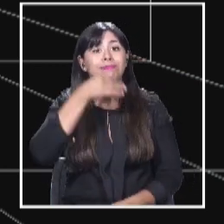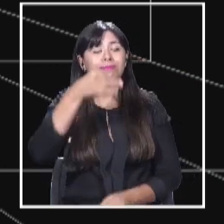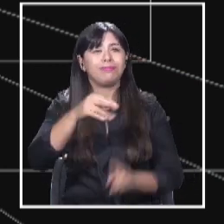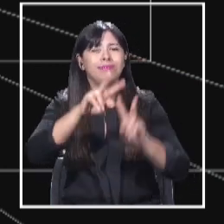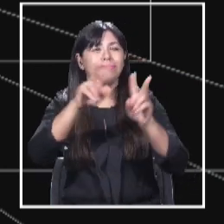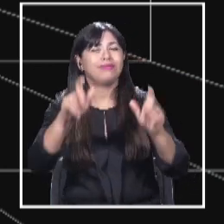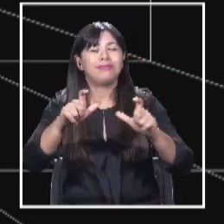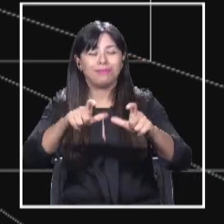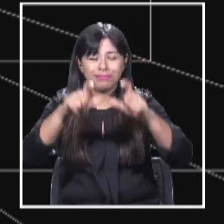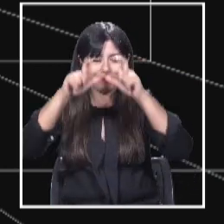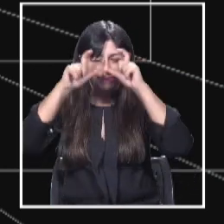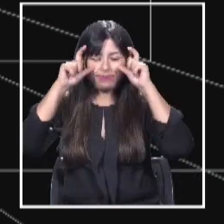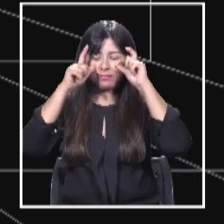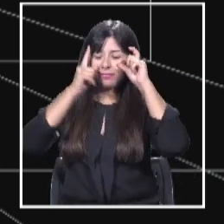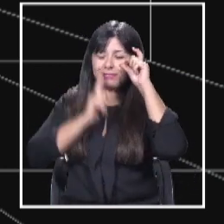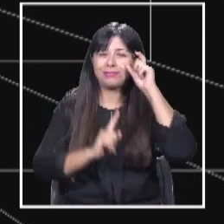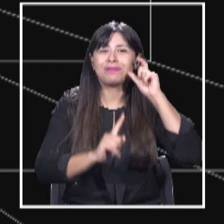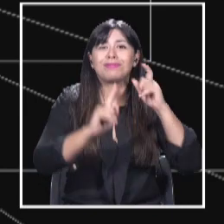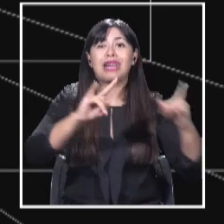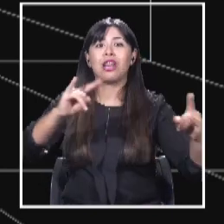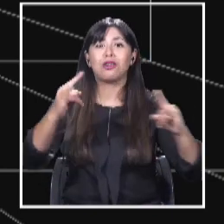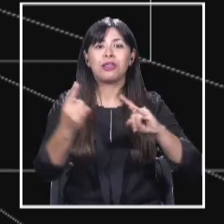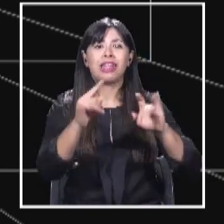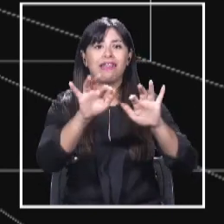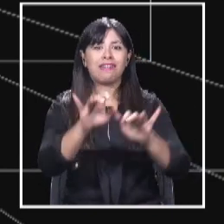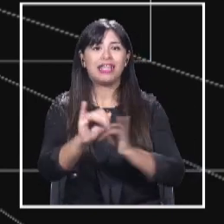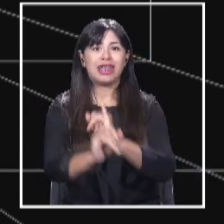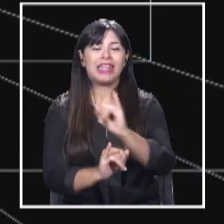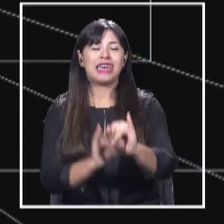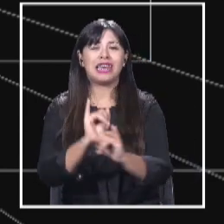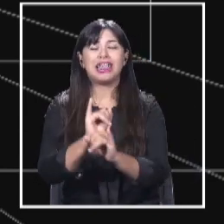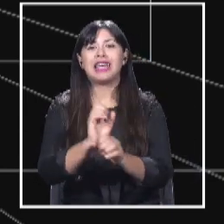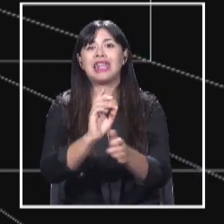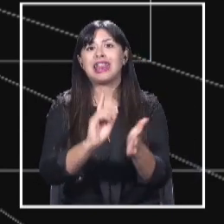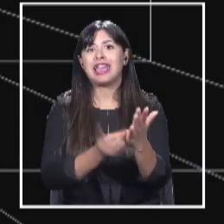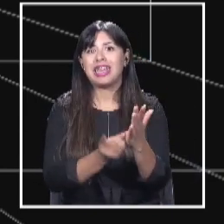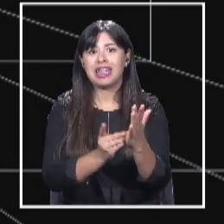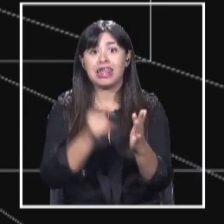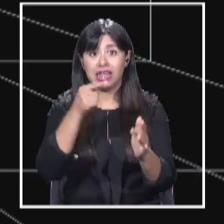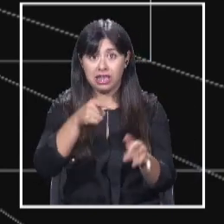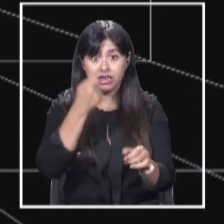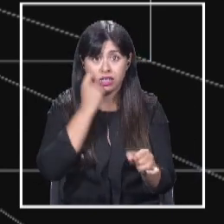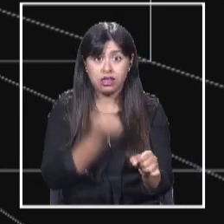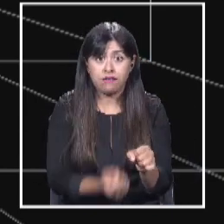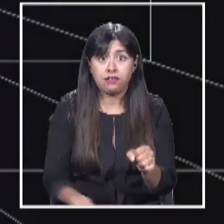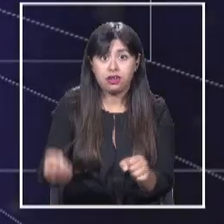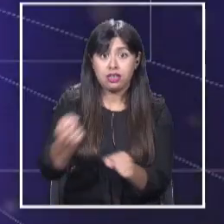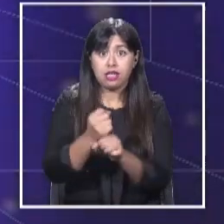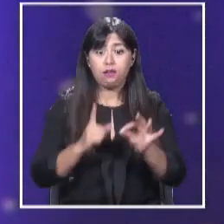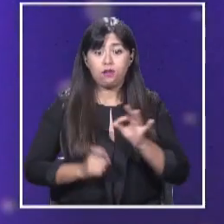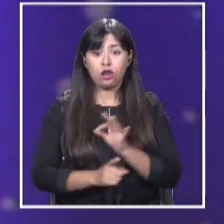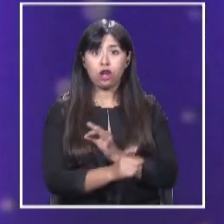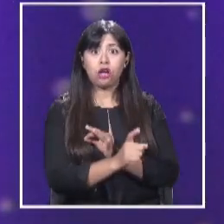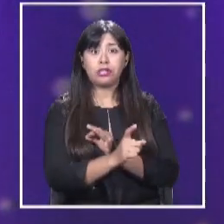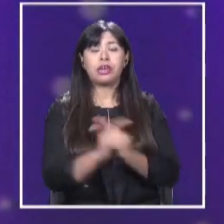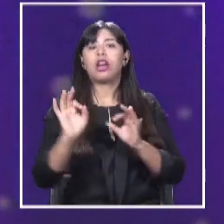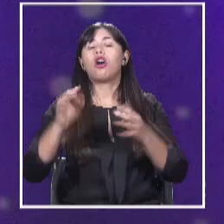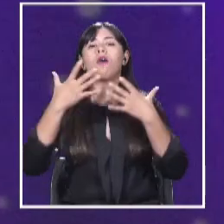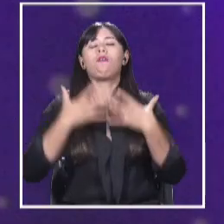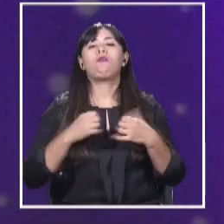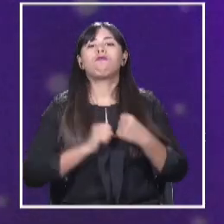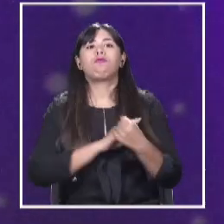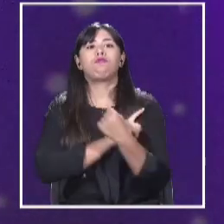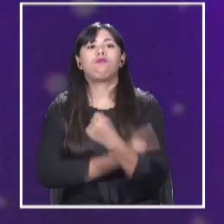que no hay metaverso posible que sustituya la necesidad biológica, la fuerza y el